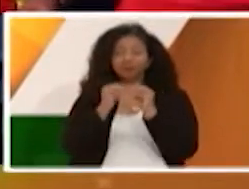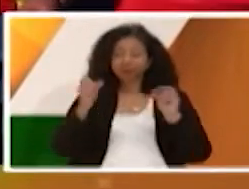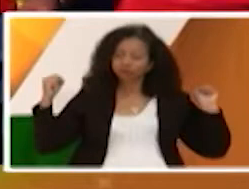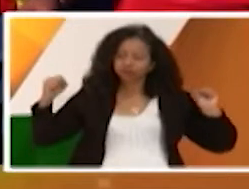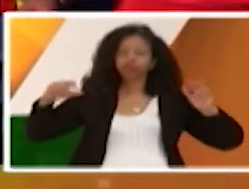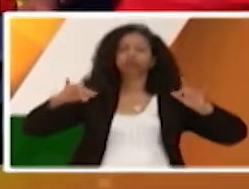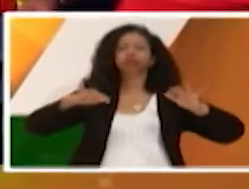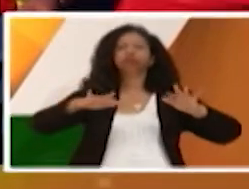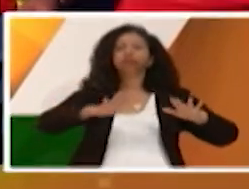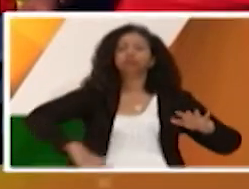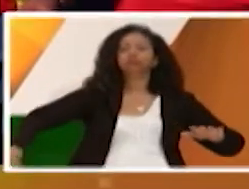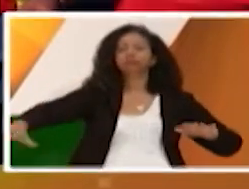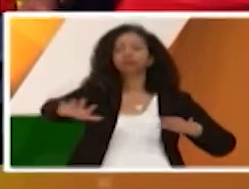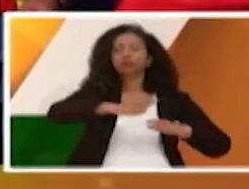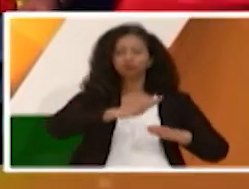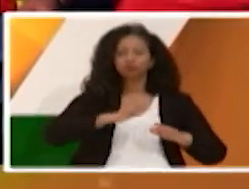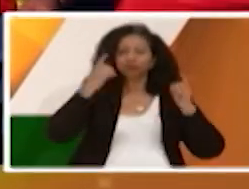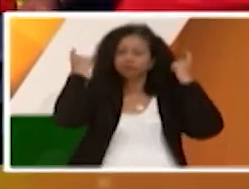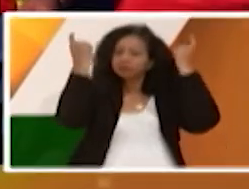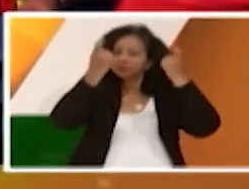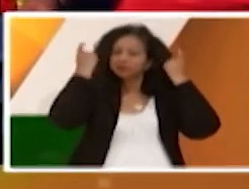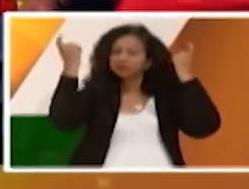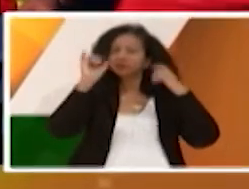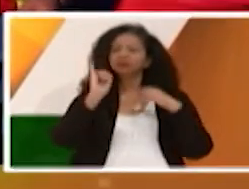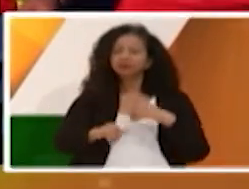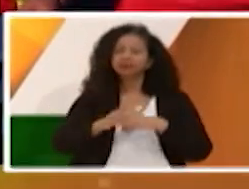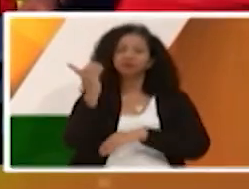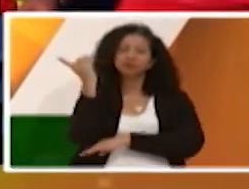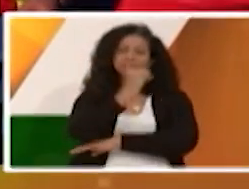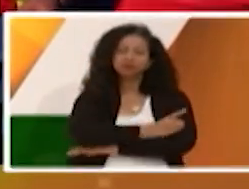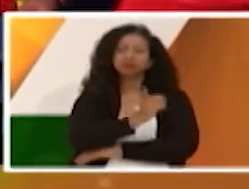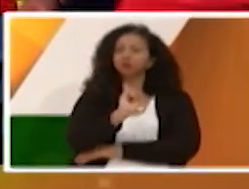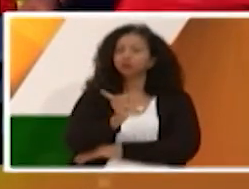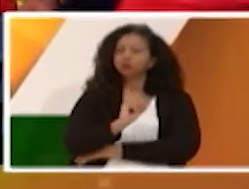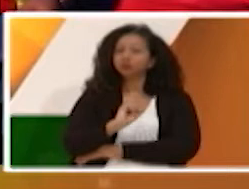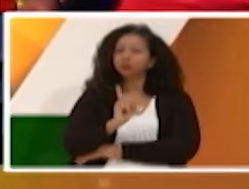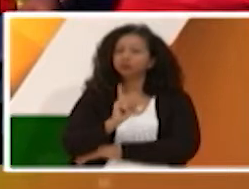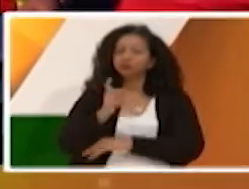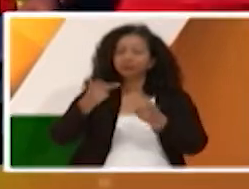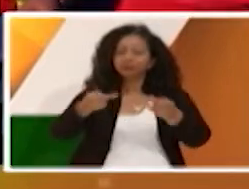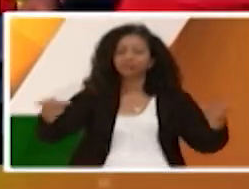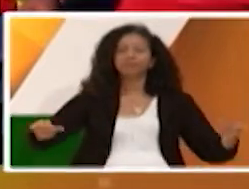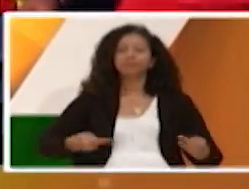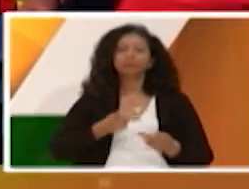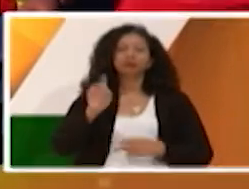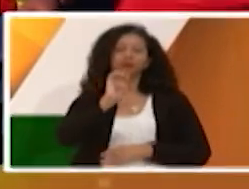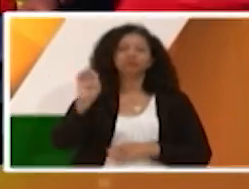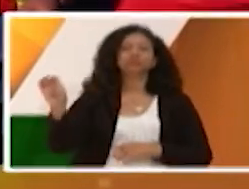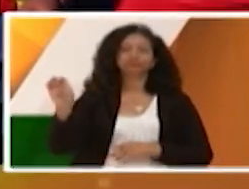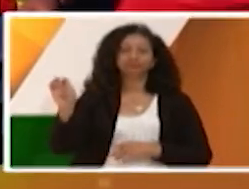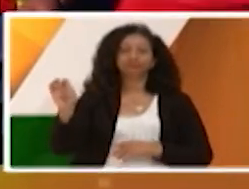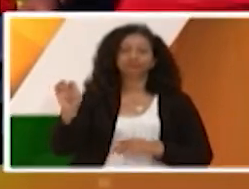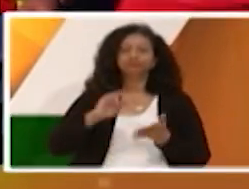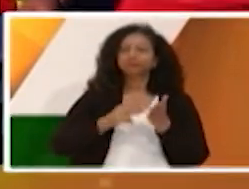el Parque del Este, del 17 al 9 de diciembre. Y también ya no es única y